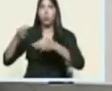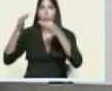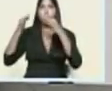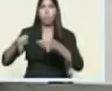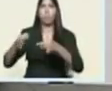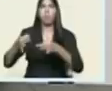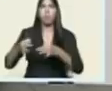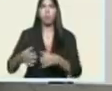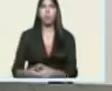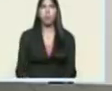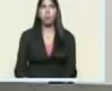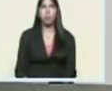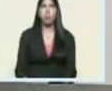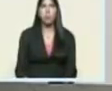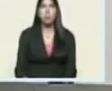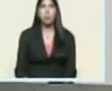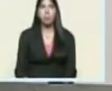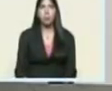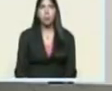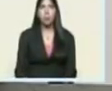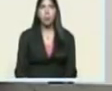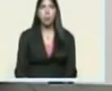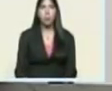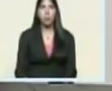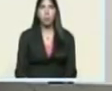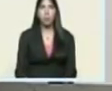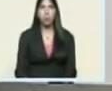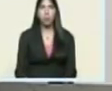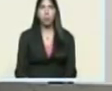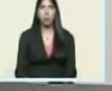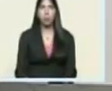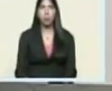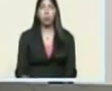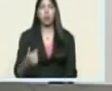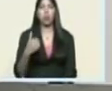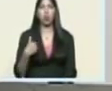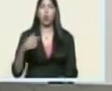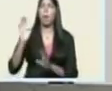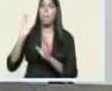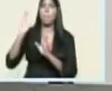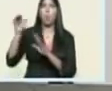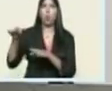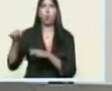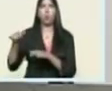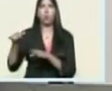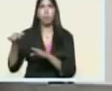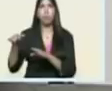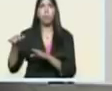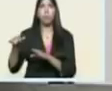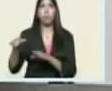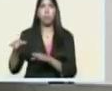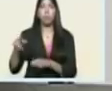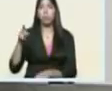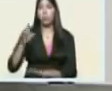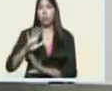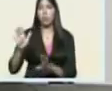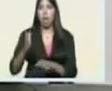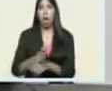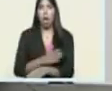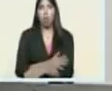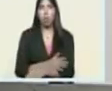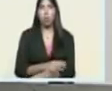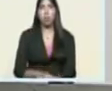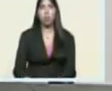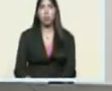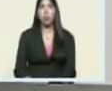Justicia justa, valga la redundancia. Así que apoyo todas las medidas que ha solicitado el